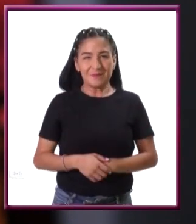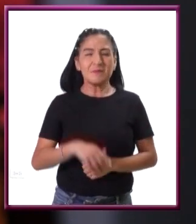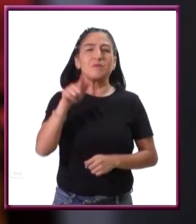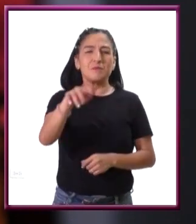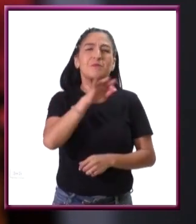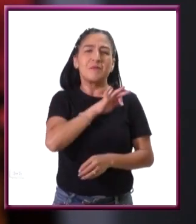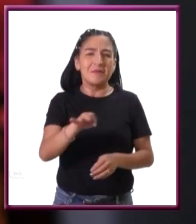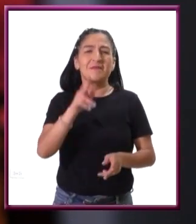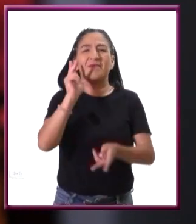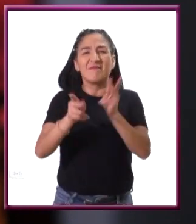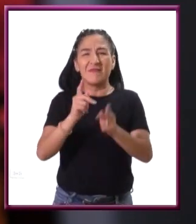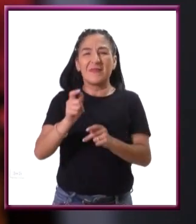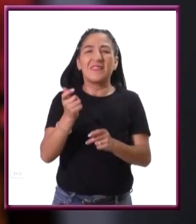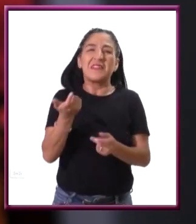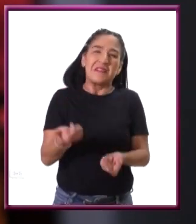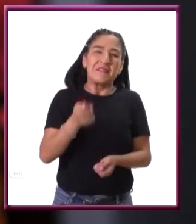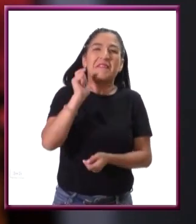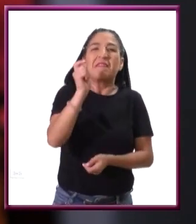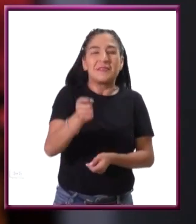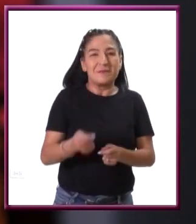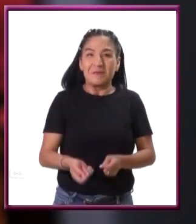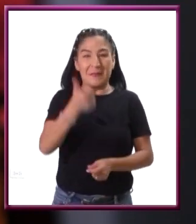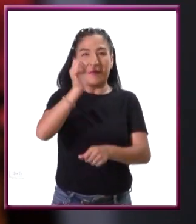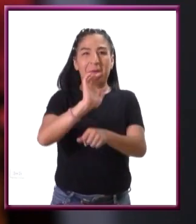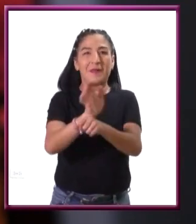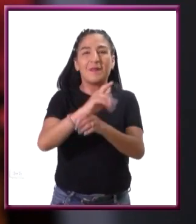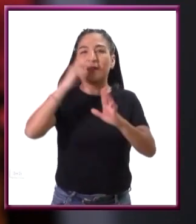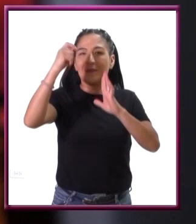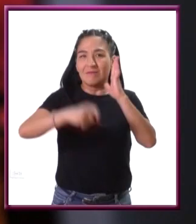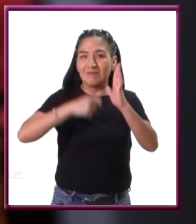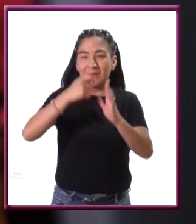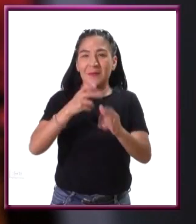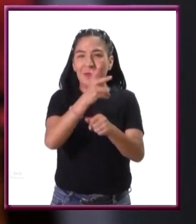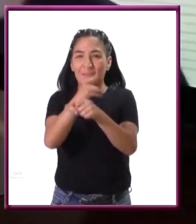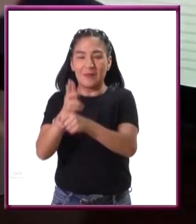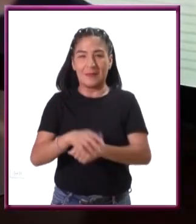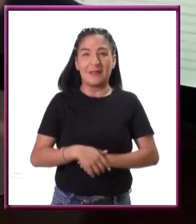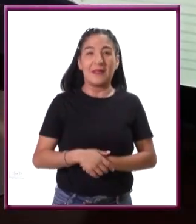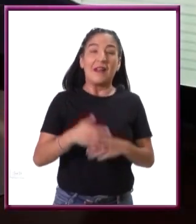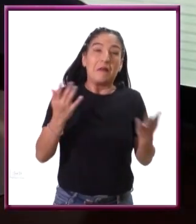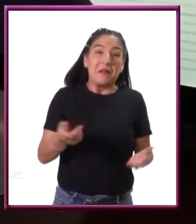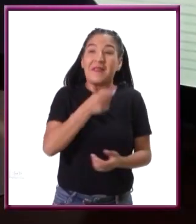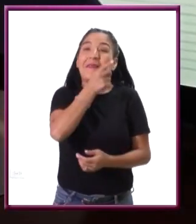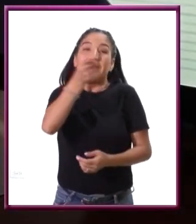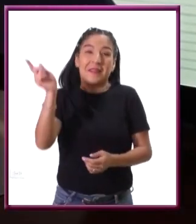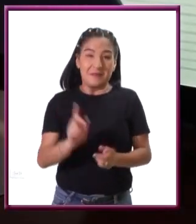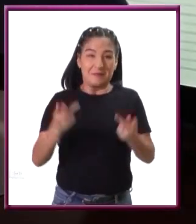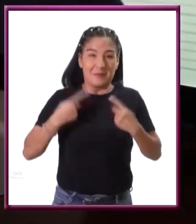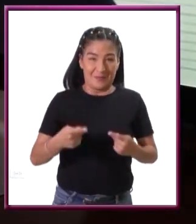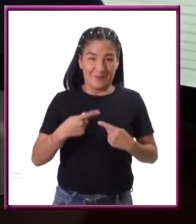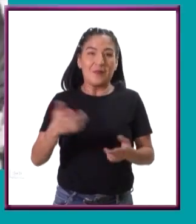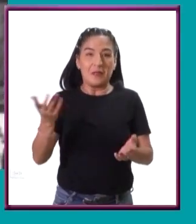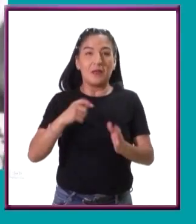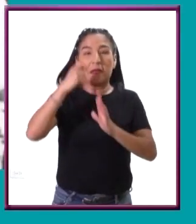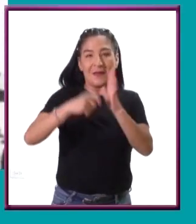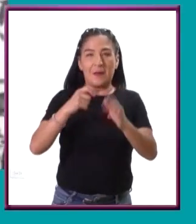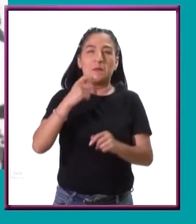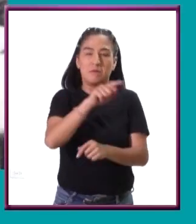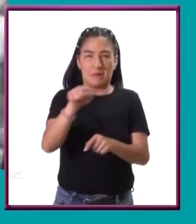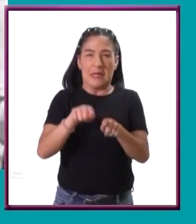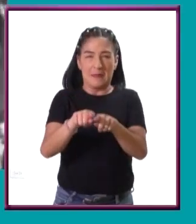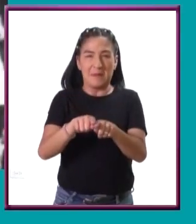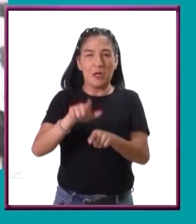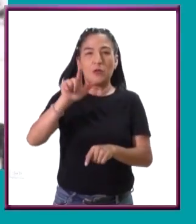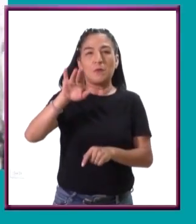poquito de cuál fue la primera película que se filmó? Se consideraba que la primera película había sido filmada por los hermanos Lumière, se llamaba Salida de